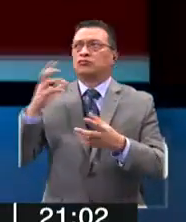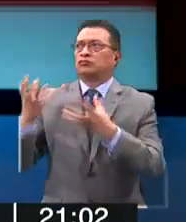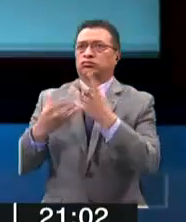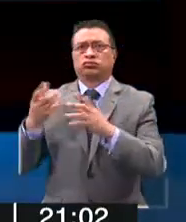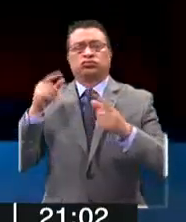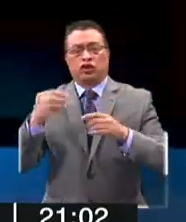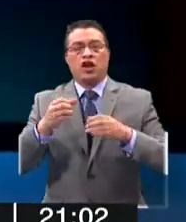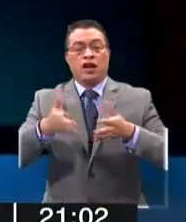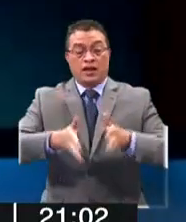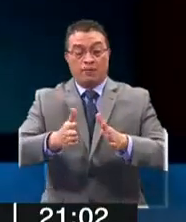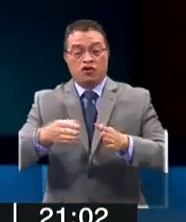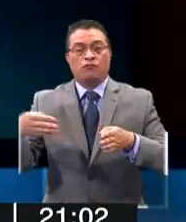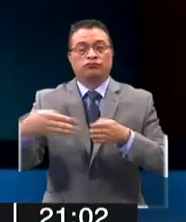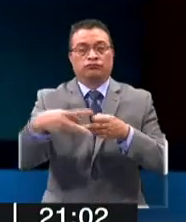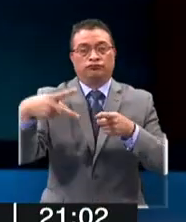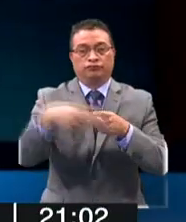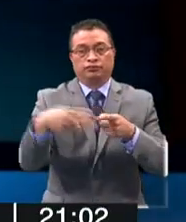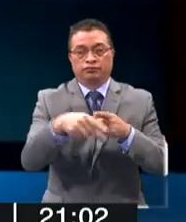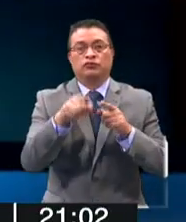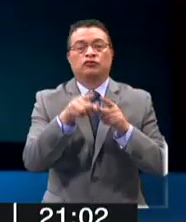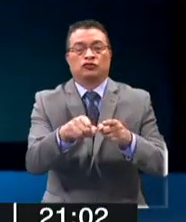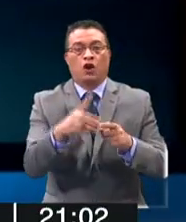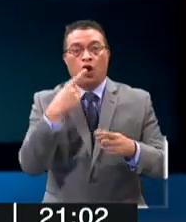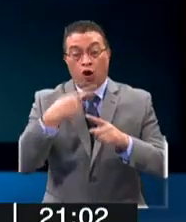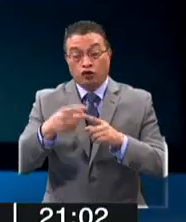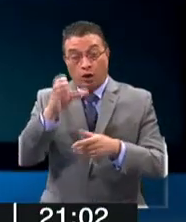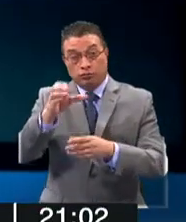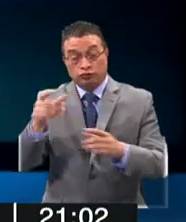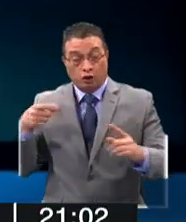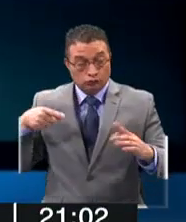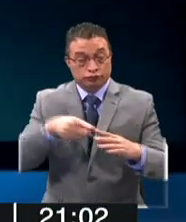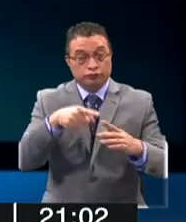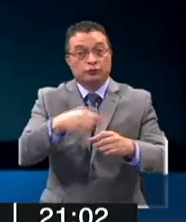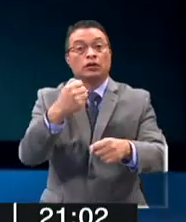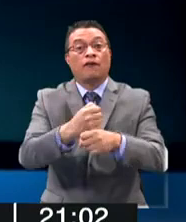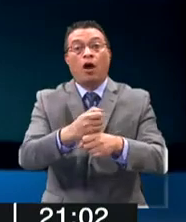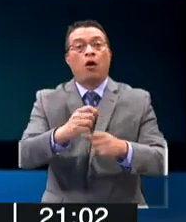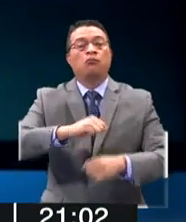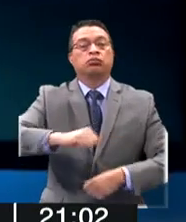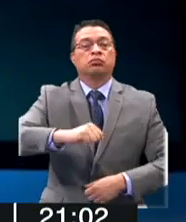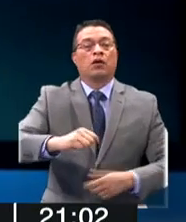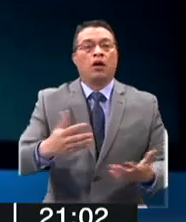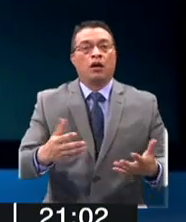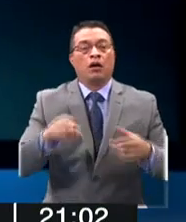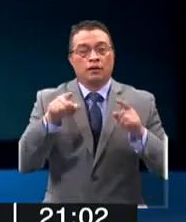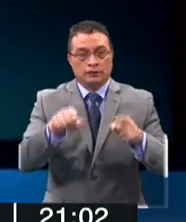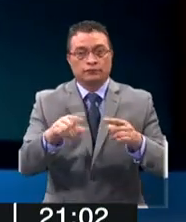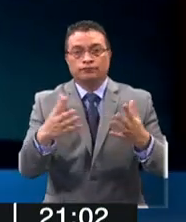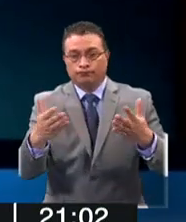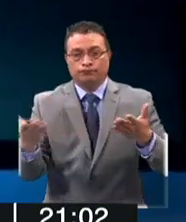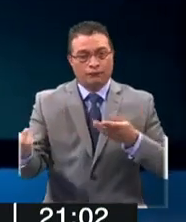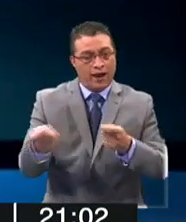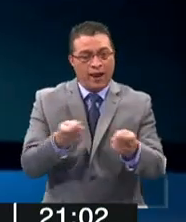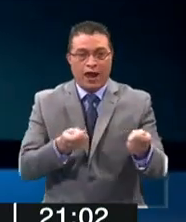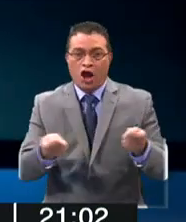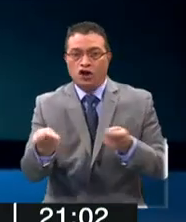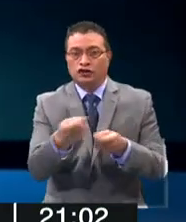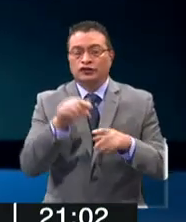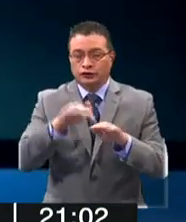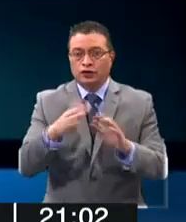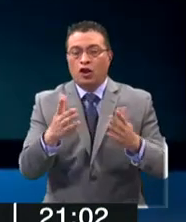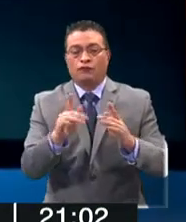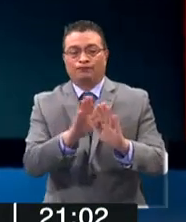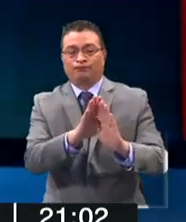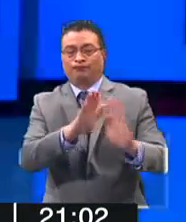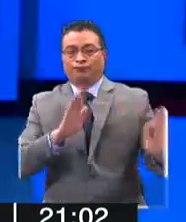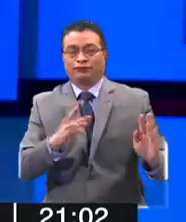y bloqueos de rutas que han afectado a sus contratistas aún en funciones. Todo esto como telón de una negociación con partes alejadas.